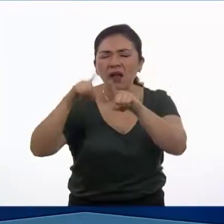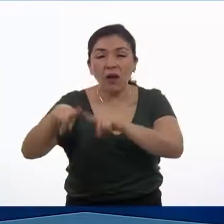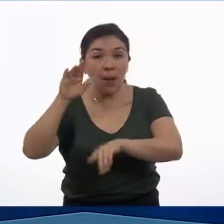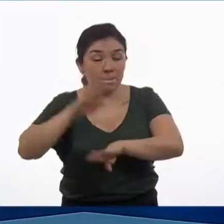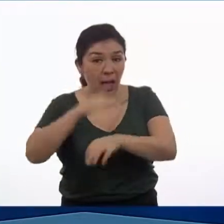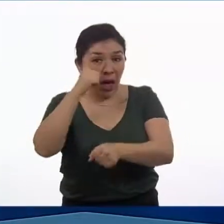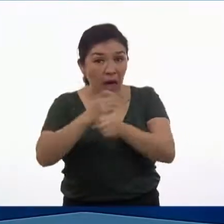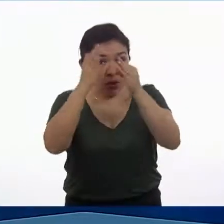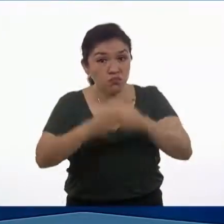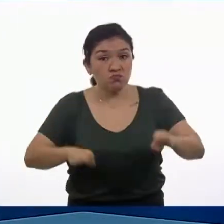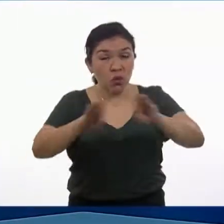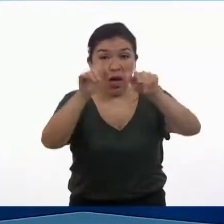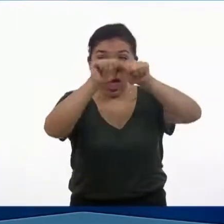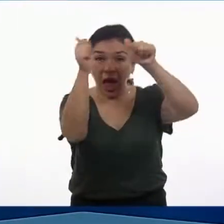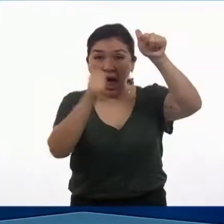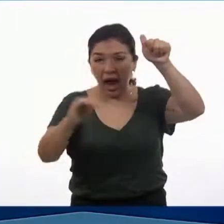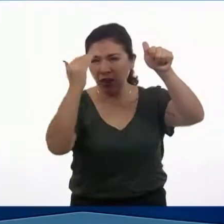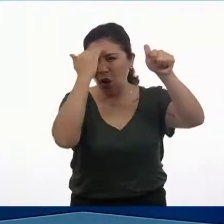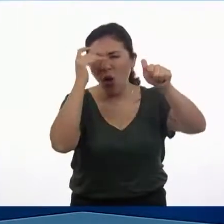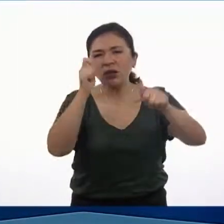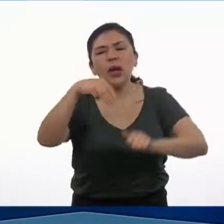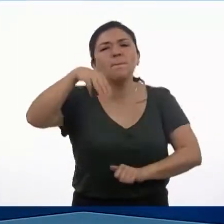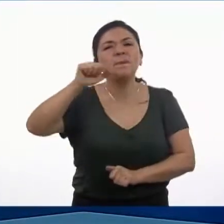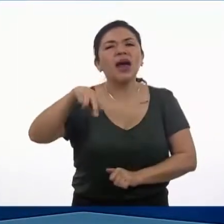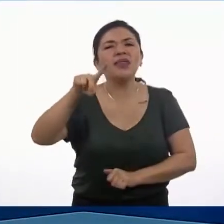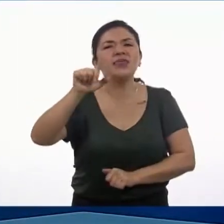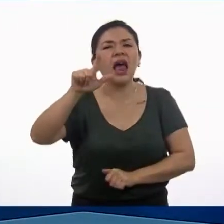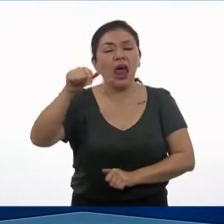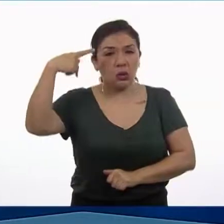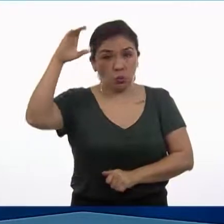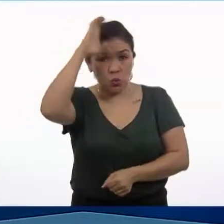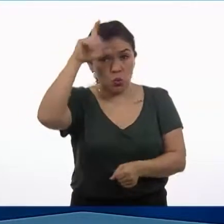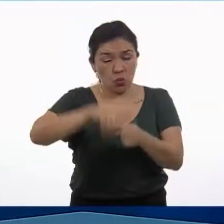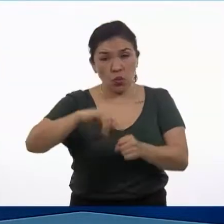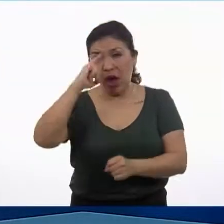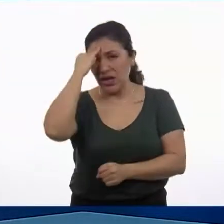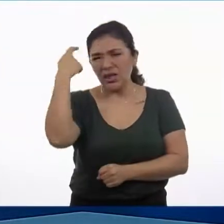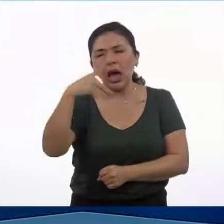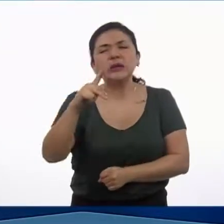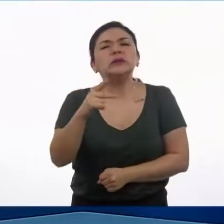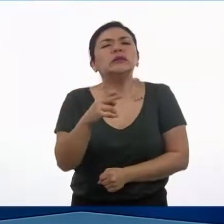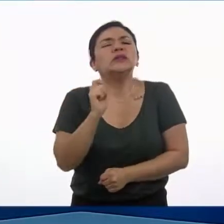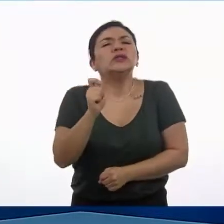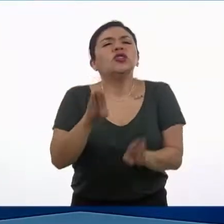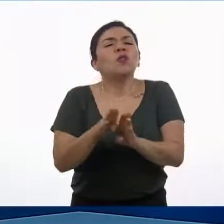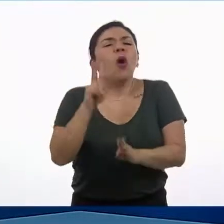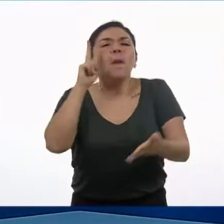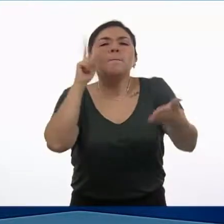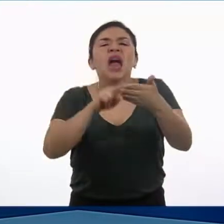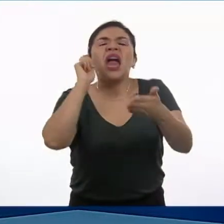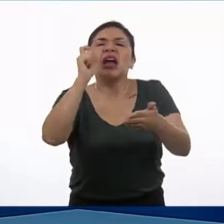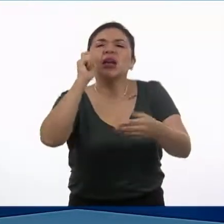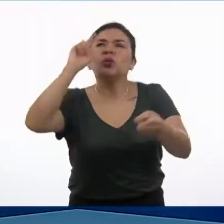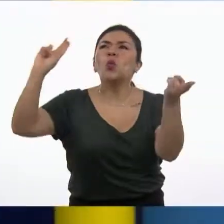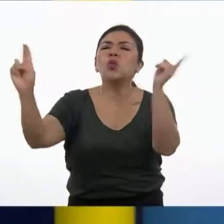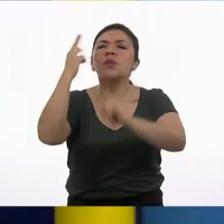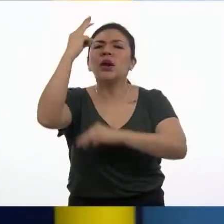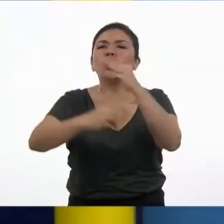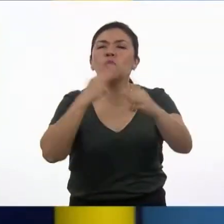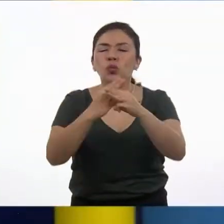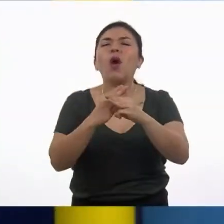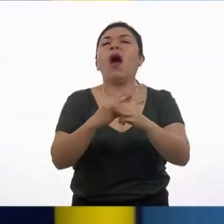mundo son las mandalas, aunque para la cultura india tiene un significado de su visión del mundo y el universo. Claro,